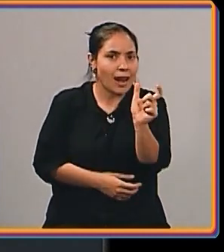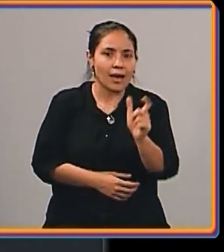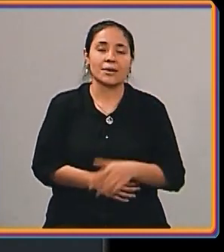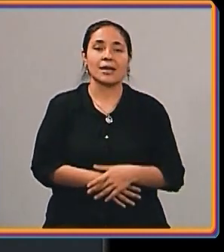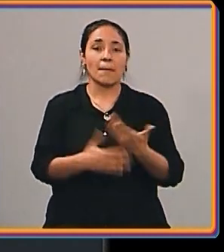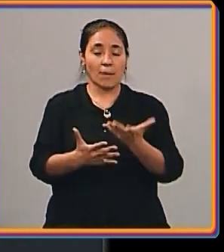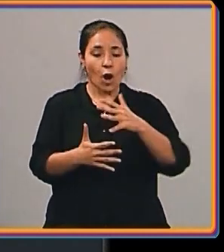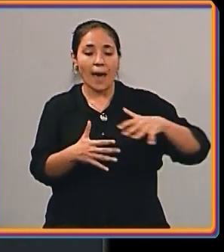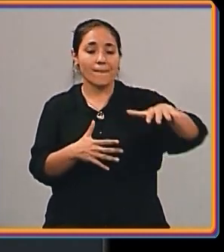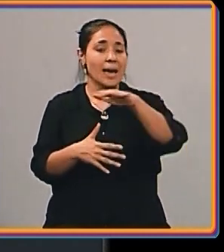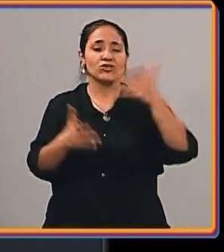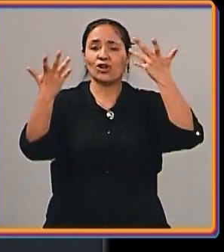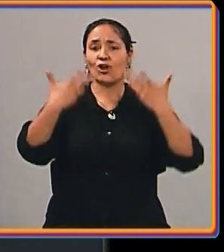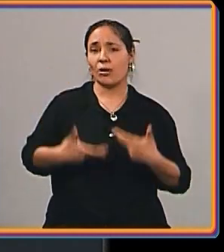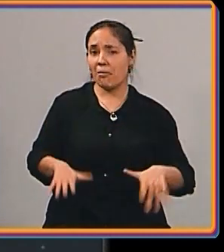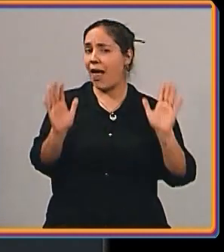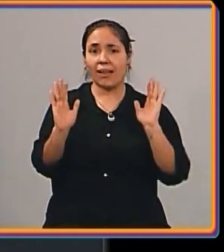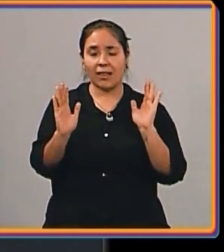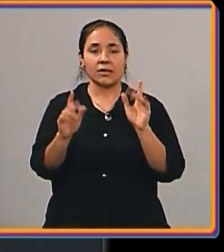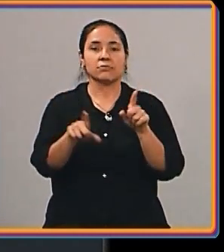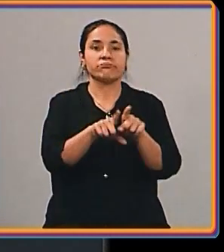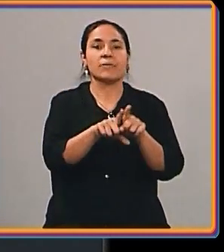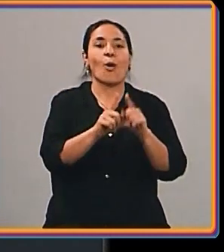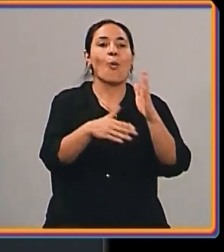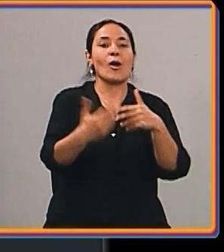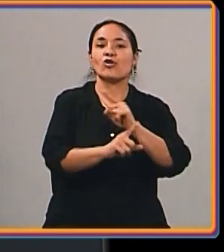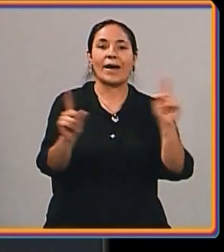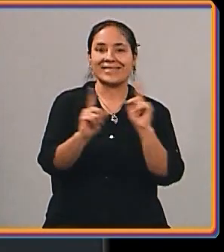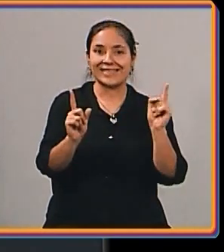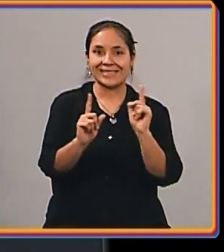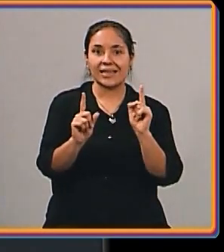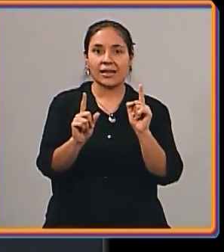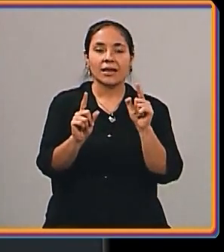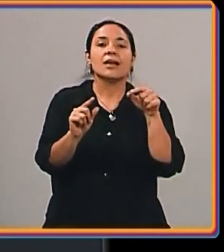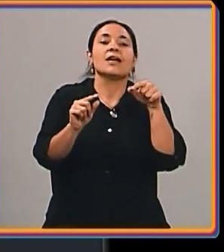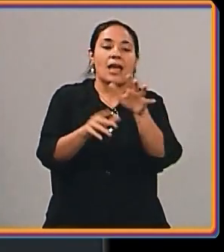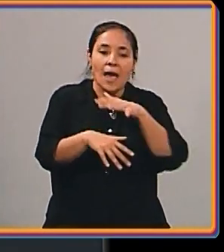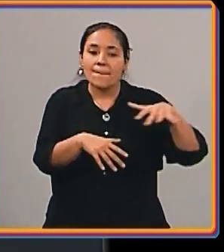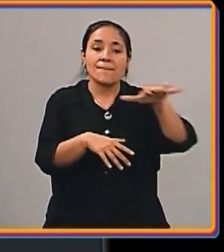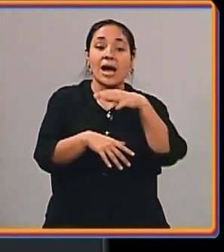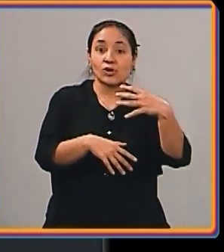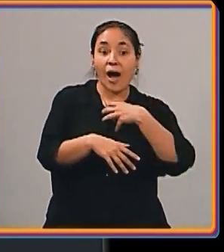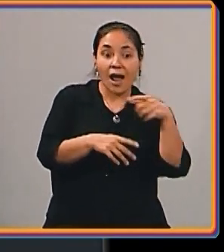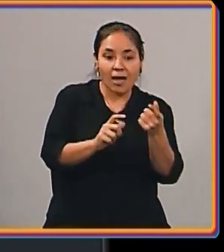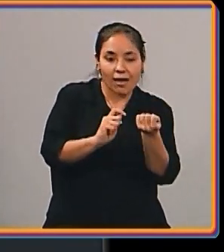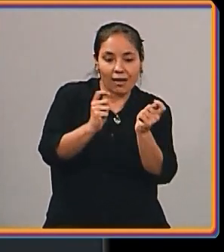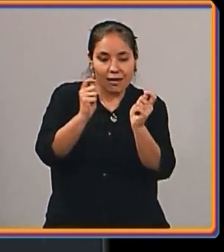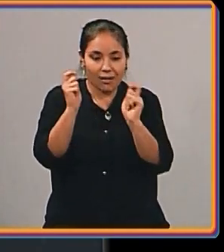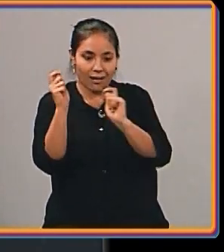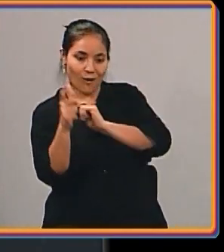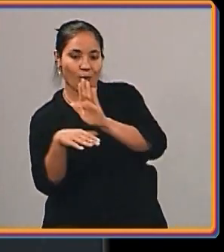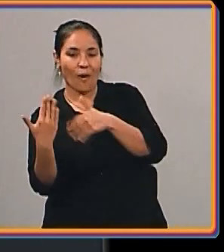de transformar los espacios habituales que no contaban con la estructura del juego, llevarla a